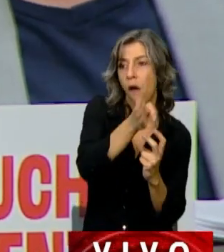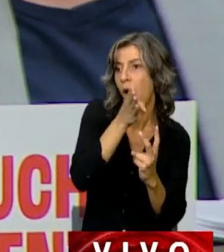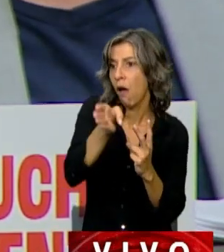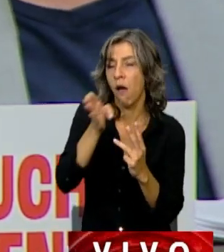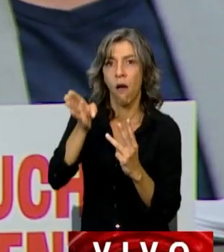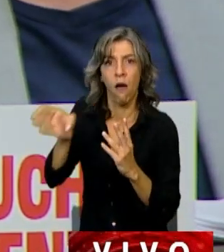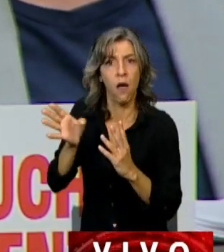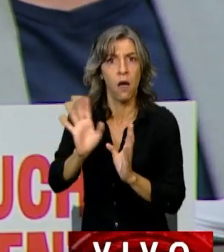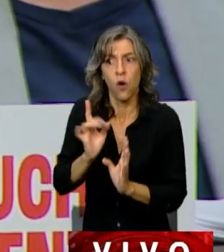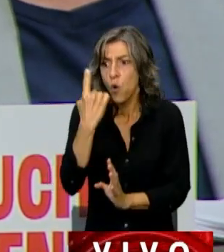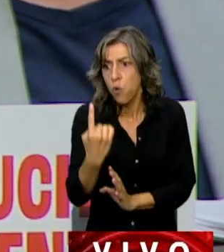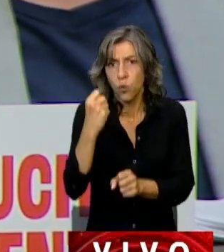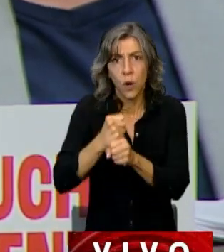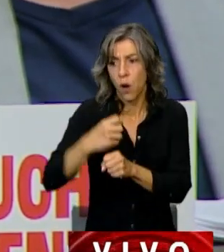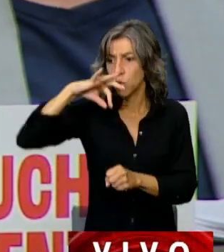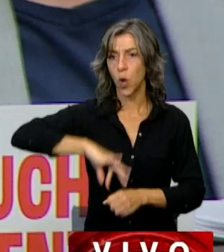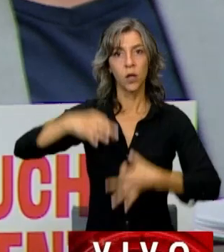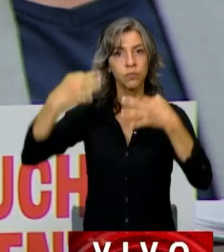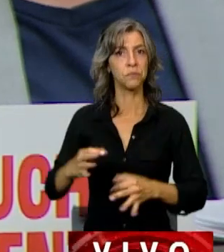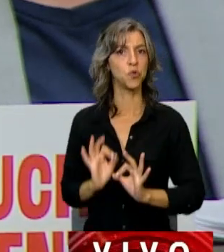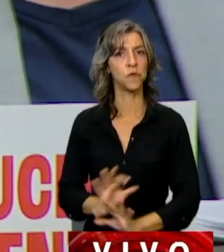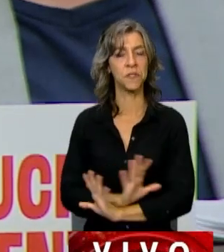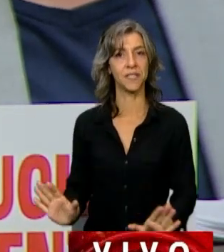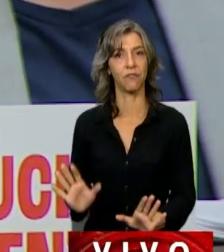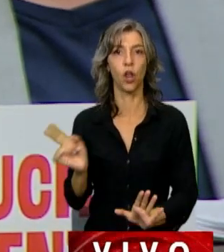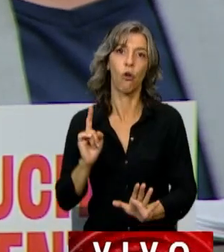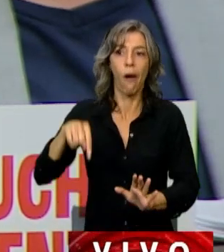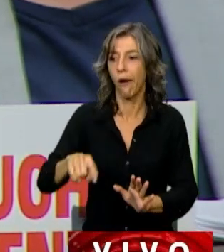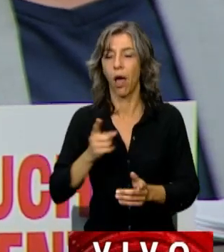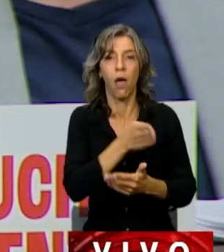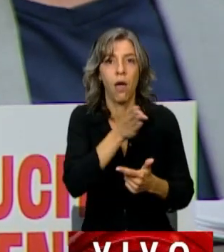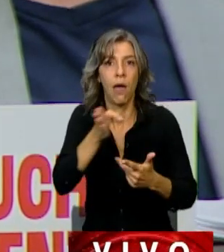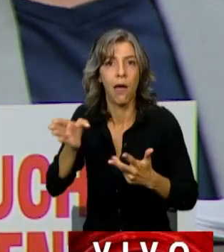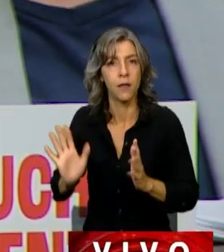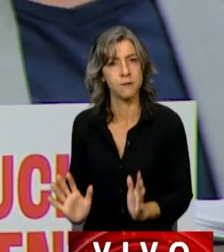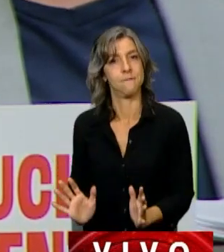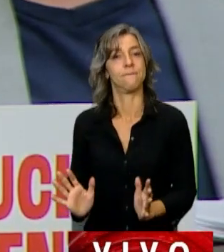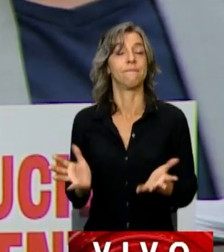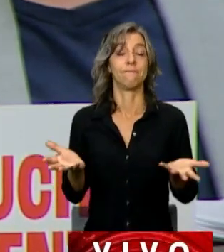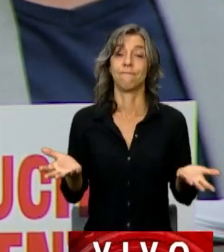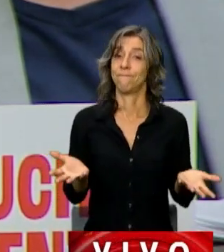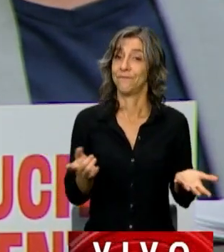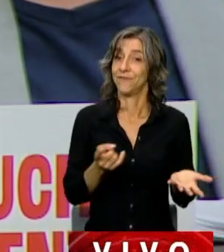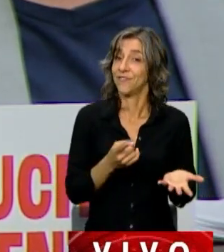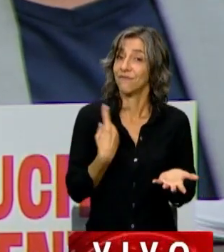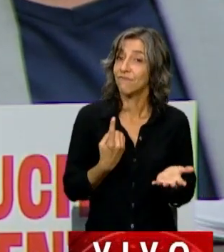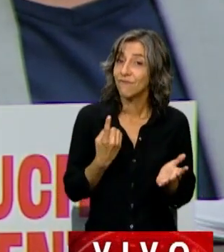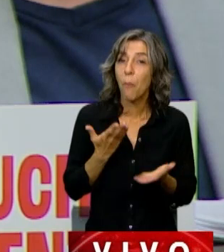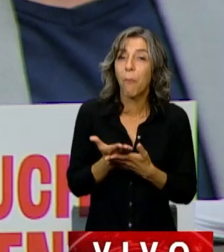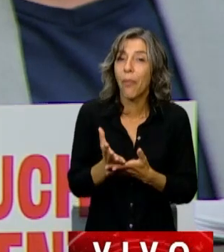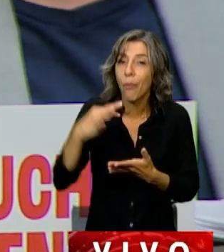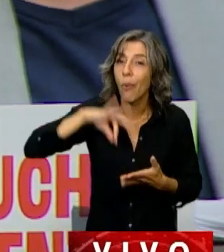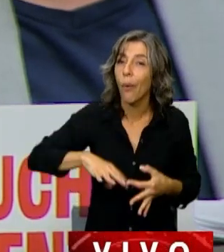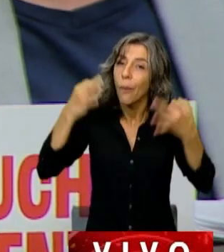las verdaderas condiciones. Y que la situación es de una gravedad extrema lo demuestra esta lucha